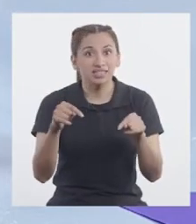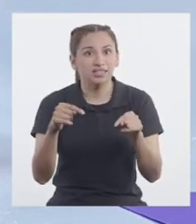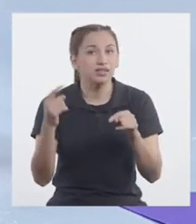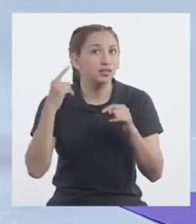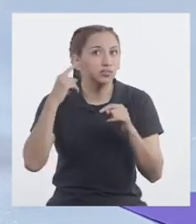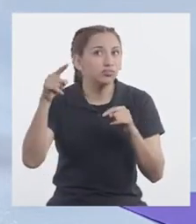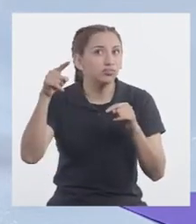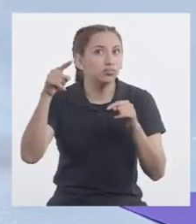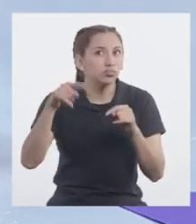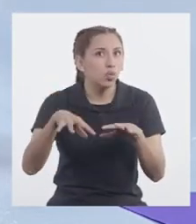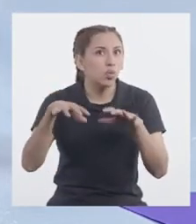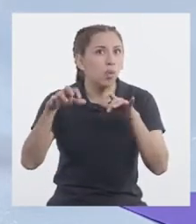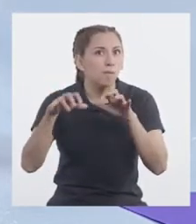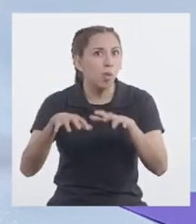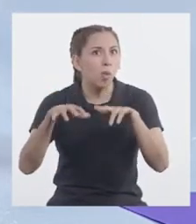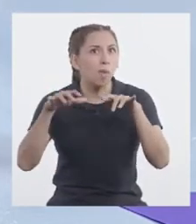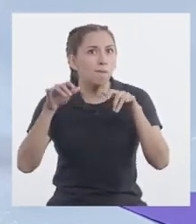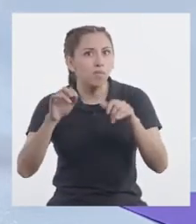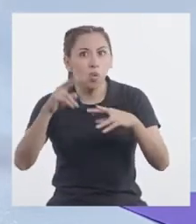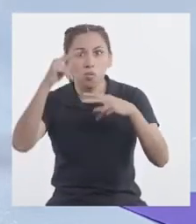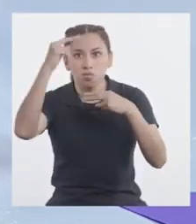esta,